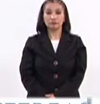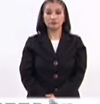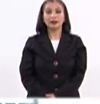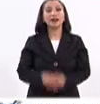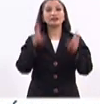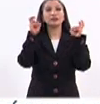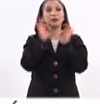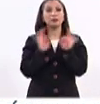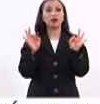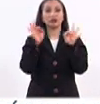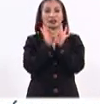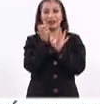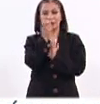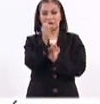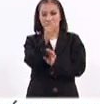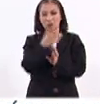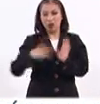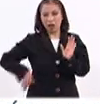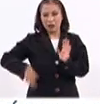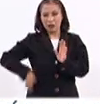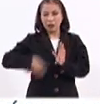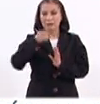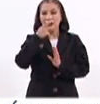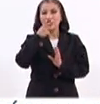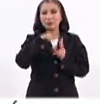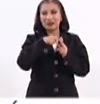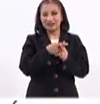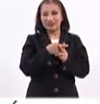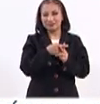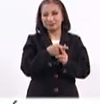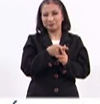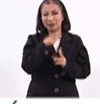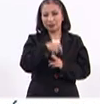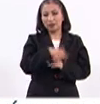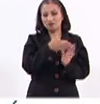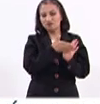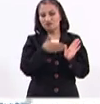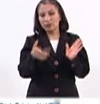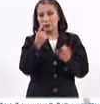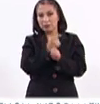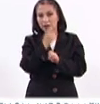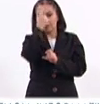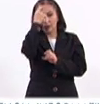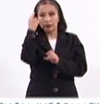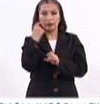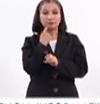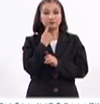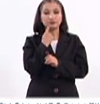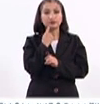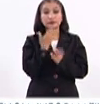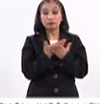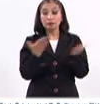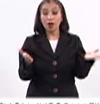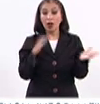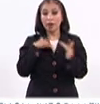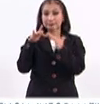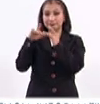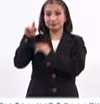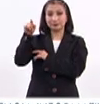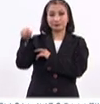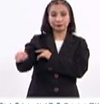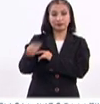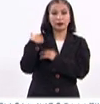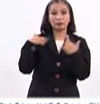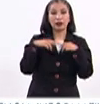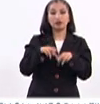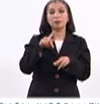Es un tema muy importante del que hemos estado hablando al inicio de este programa, en el trayecto de esta primera media hora, y ahora nos enlazamos